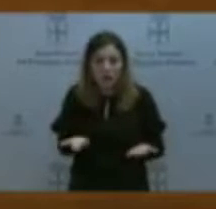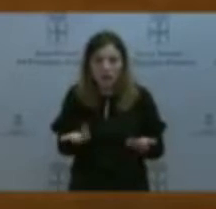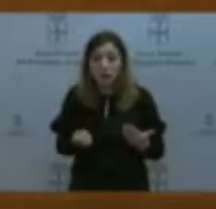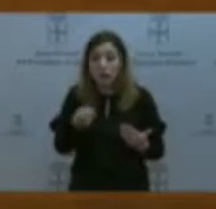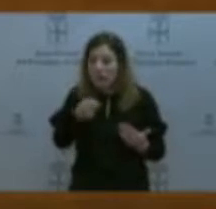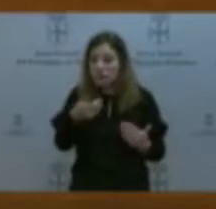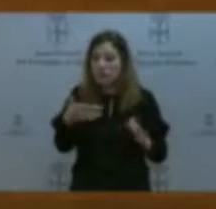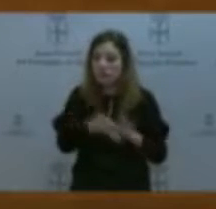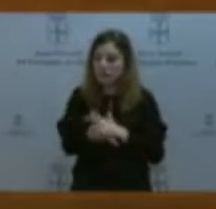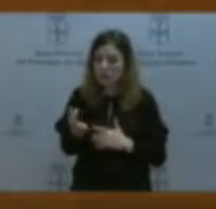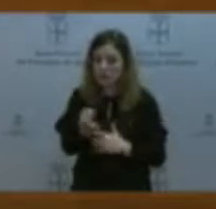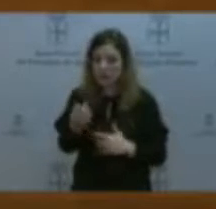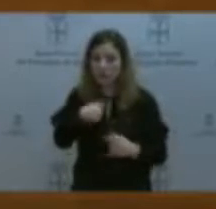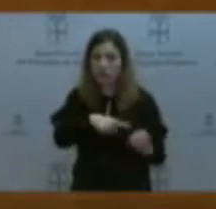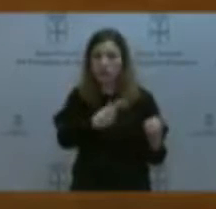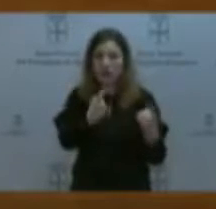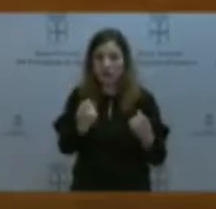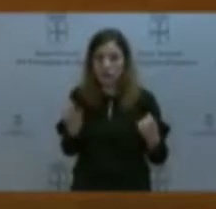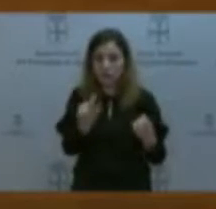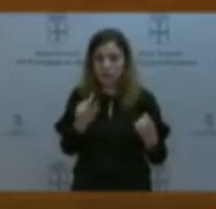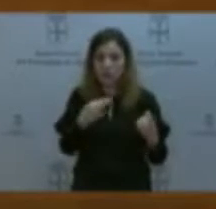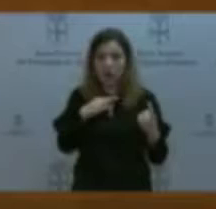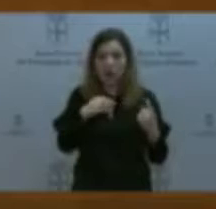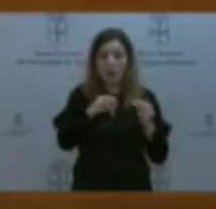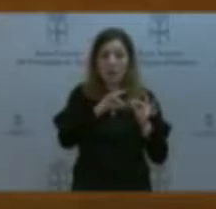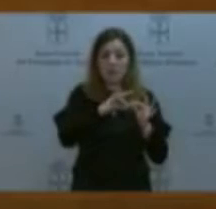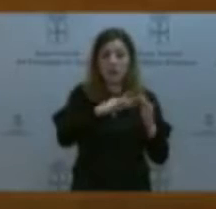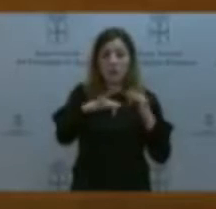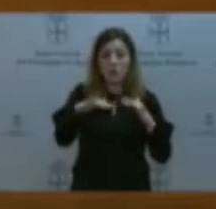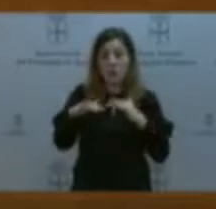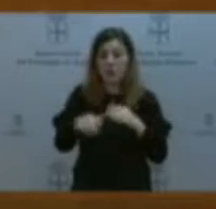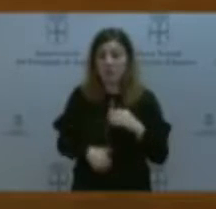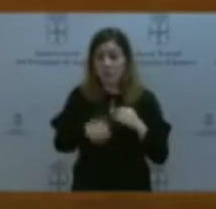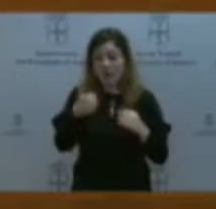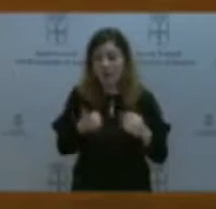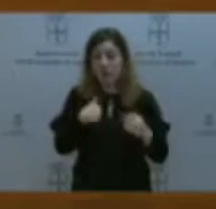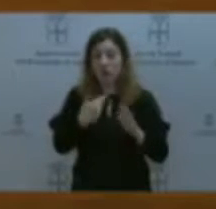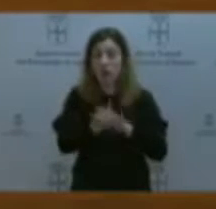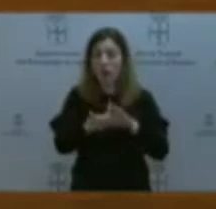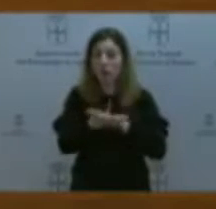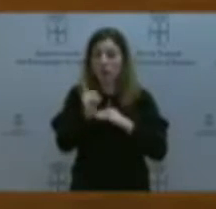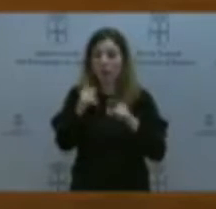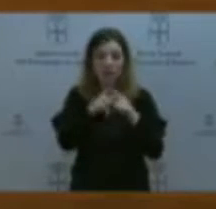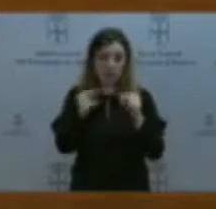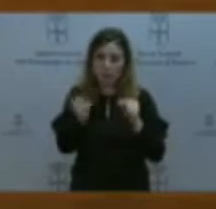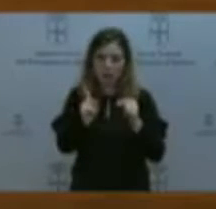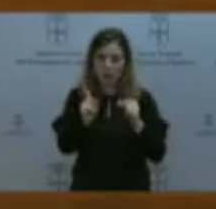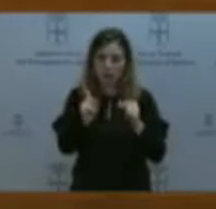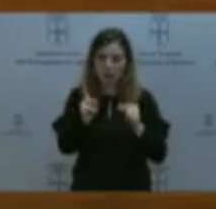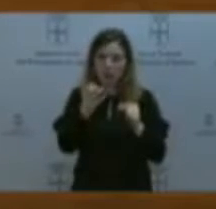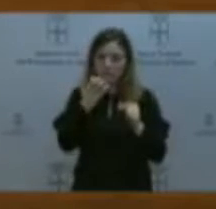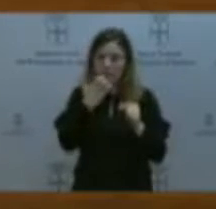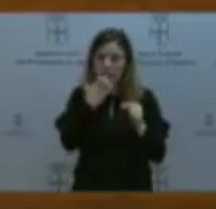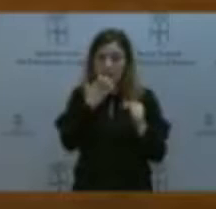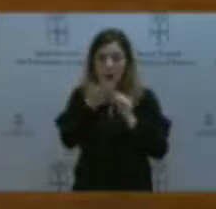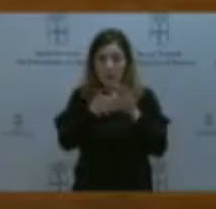mayor movilidad. Esto ya lo estoy hablando en una escala únicamente asturiana. Si nos vamos a una escala mayor, es que los jóvenes